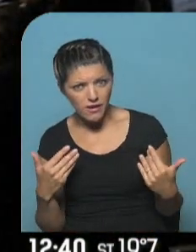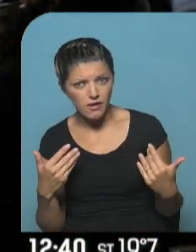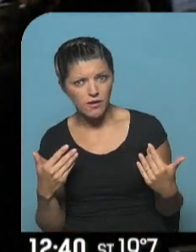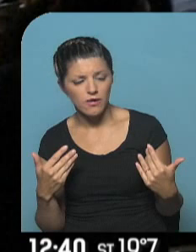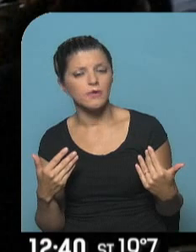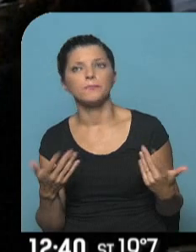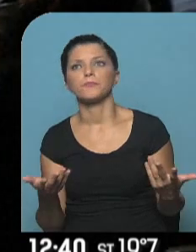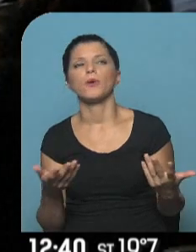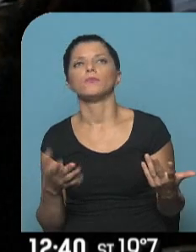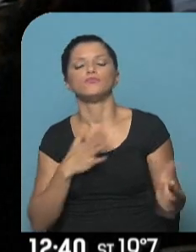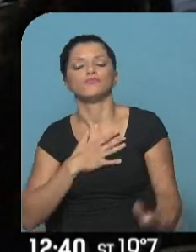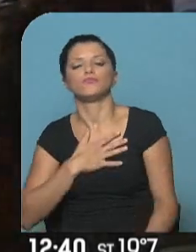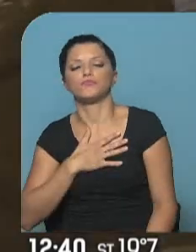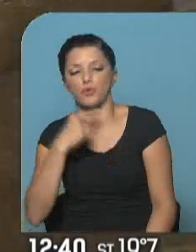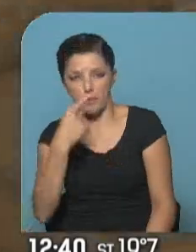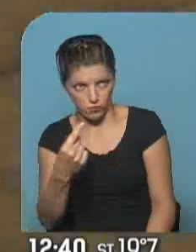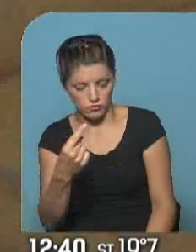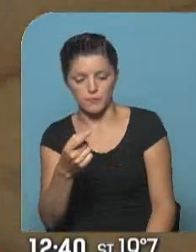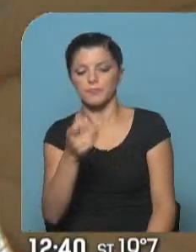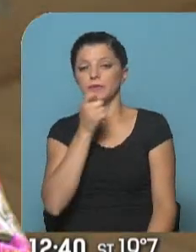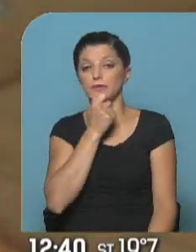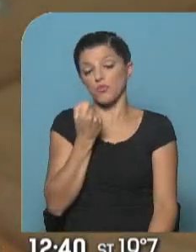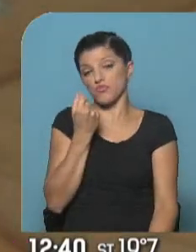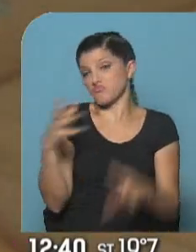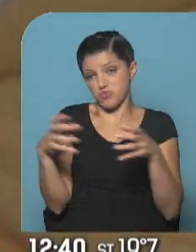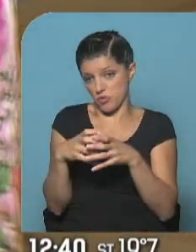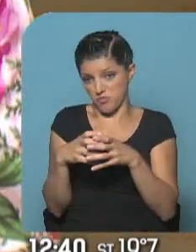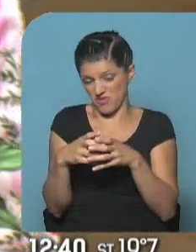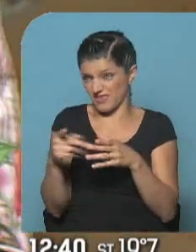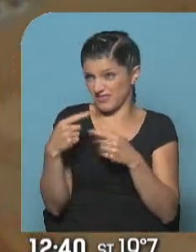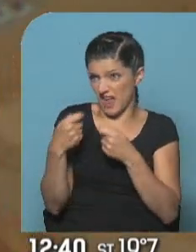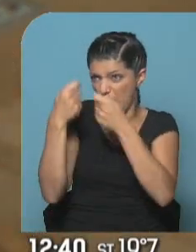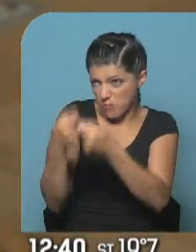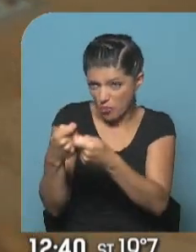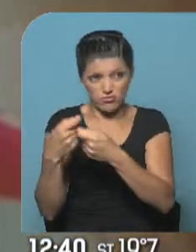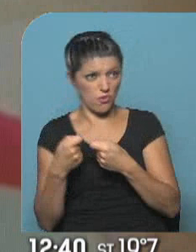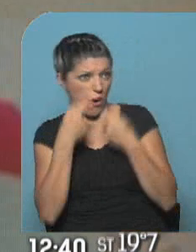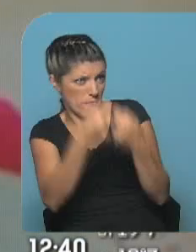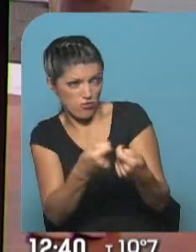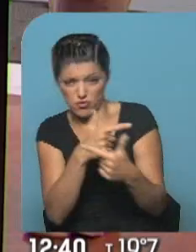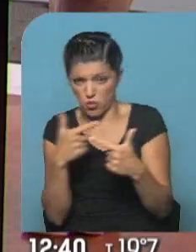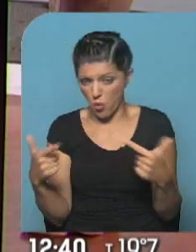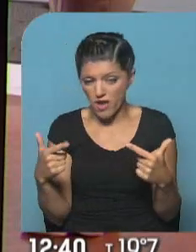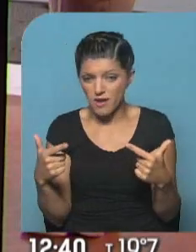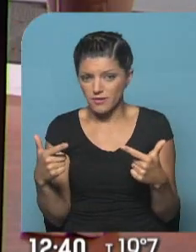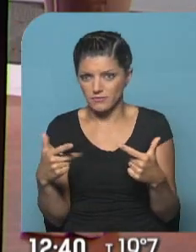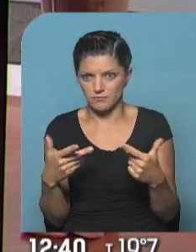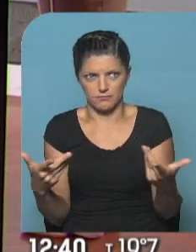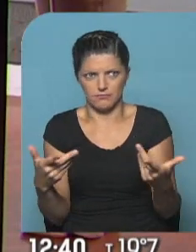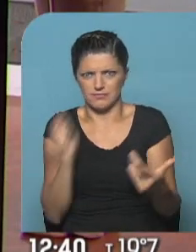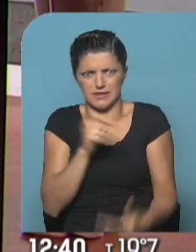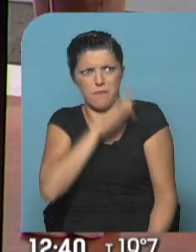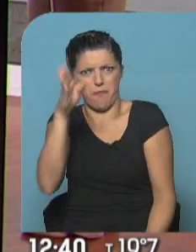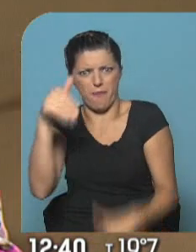ejemplo, porque la pregunta es, si no lo van a votar a lo que se supone que está más cercano a aquello que votaron en primera vuelta y deciden no votar, es porque no van a ir a